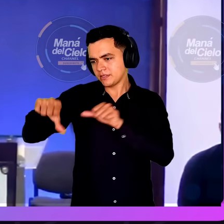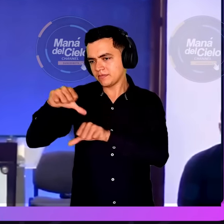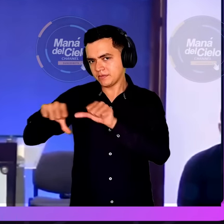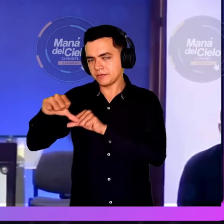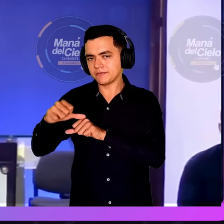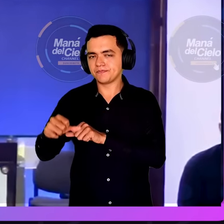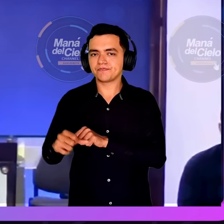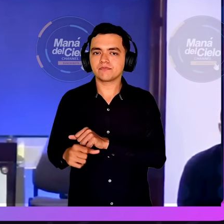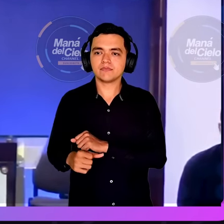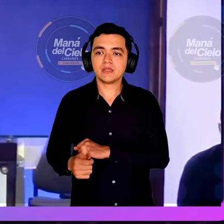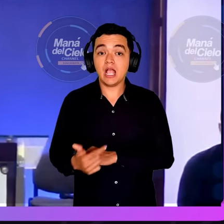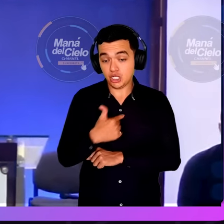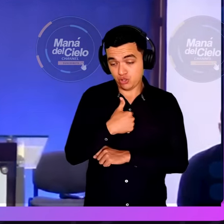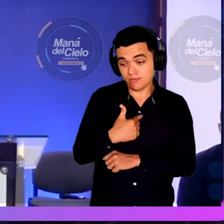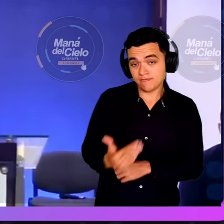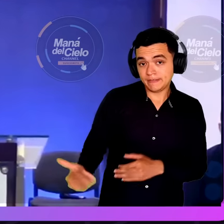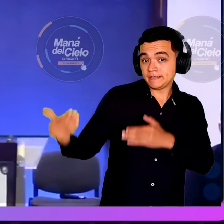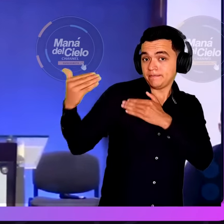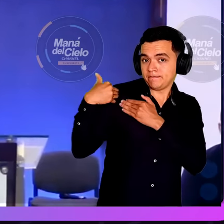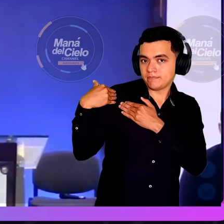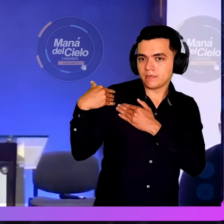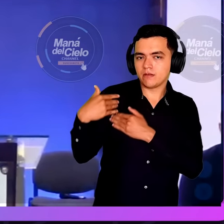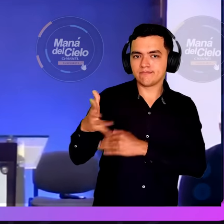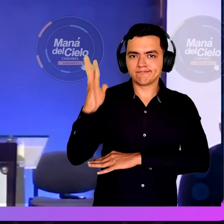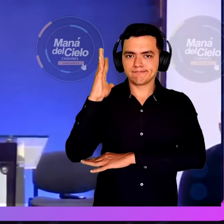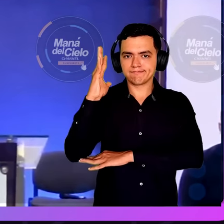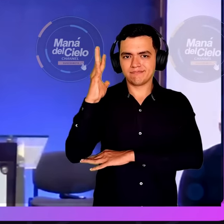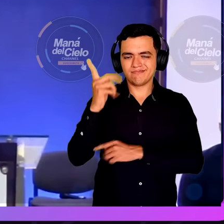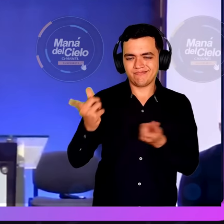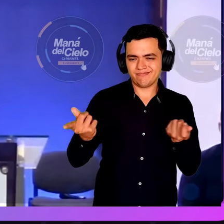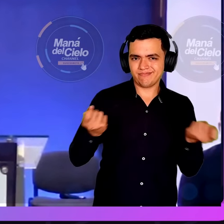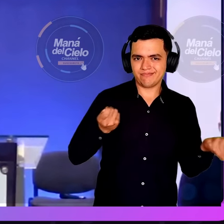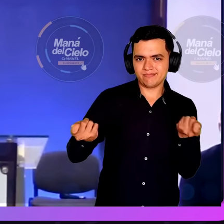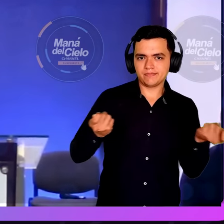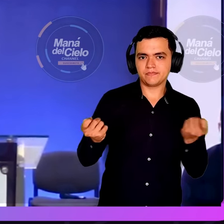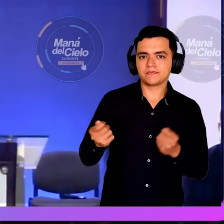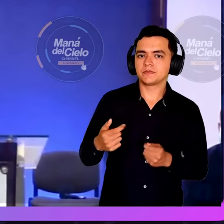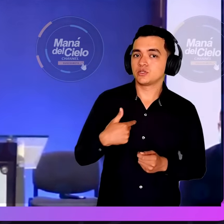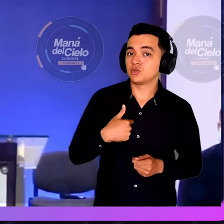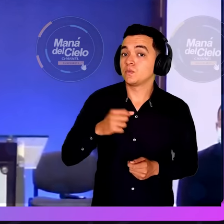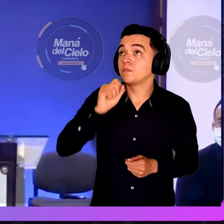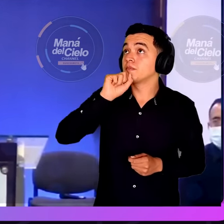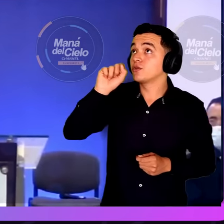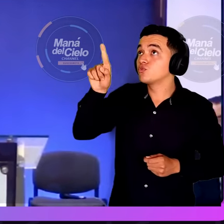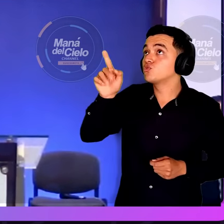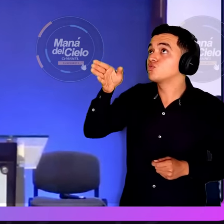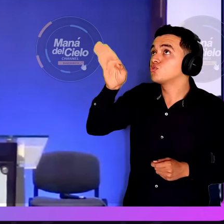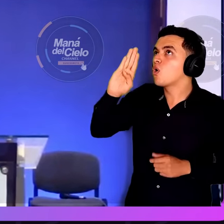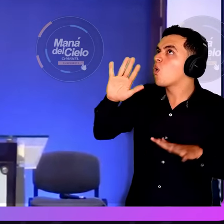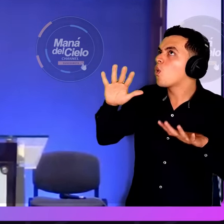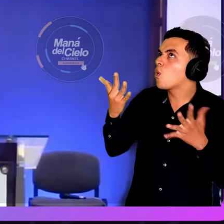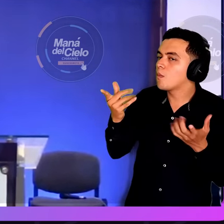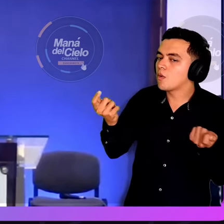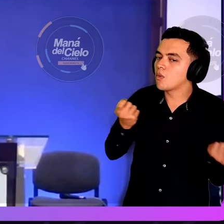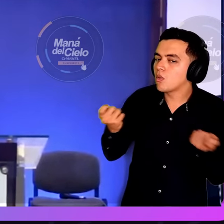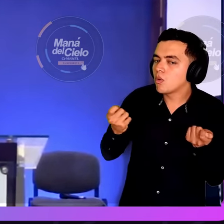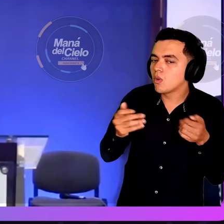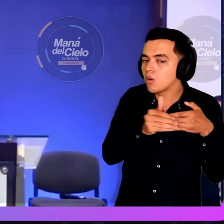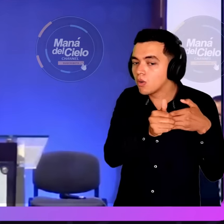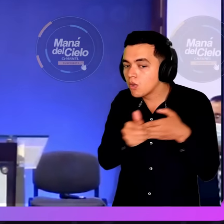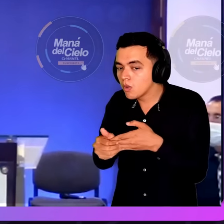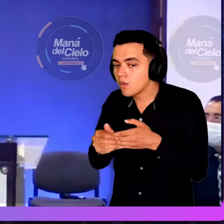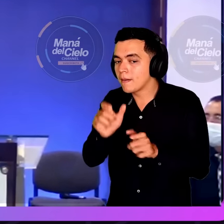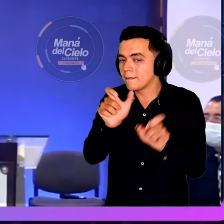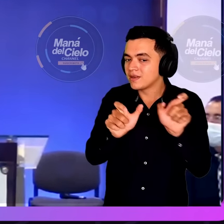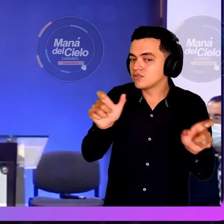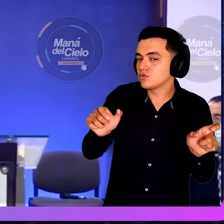vez. Entonces invitamos un predicador. Entonces mi esposo dirigía un día, yo dirigía el otro día. Bueno, el copastor